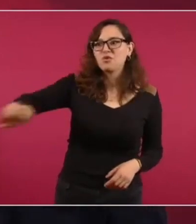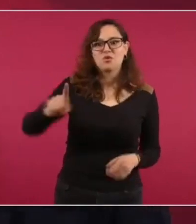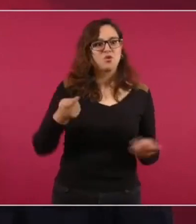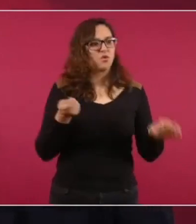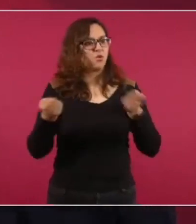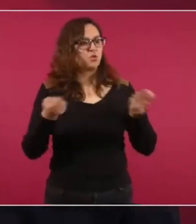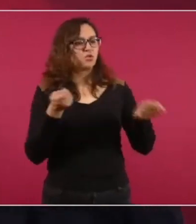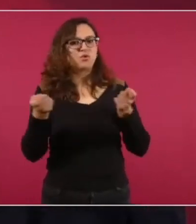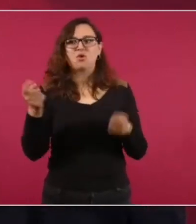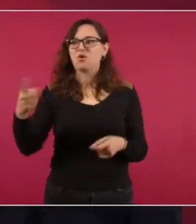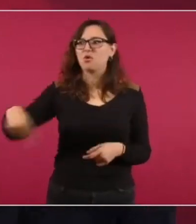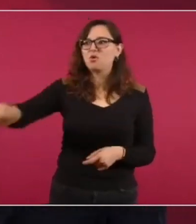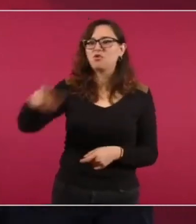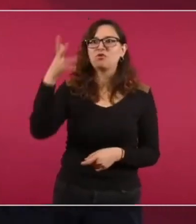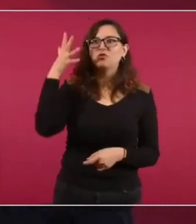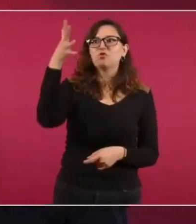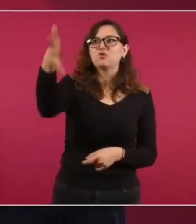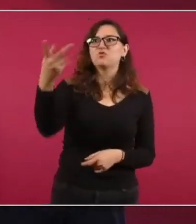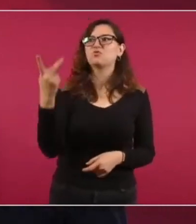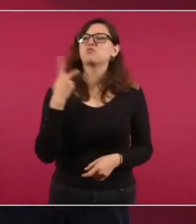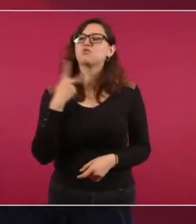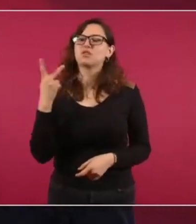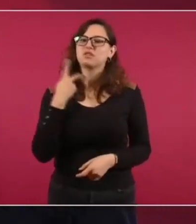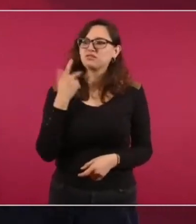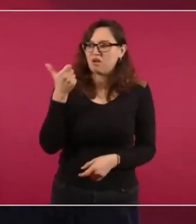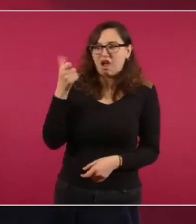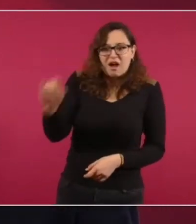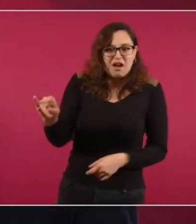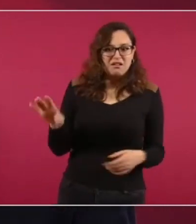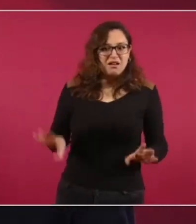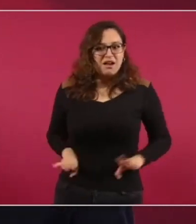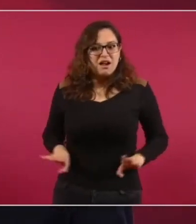futuros políticos,